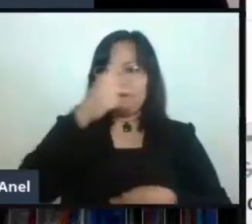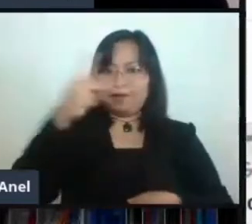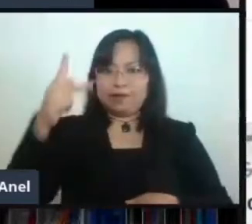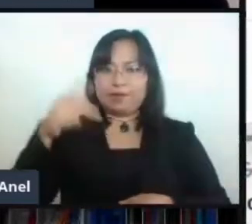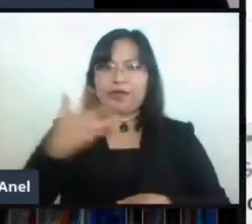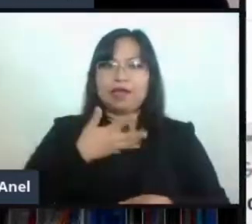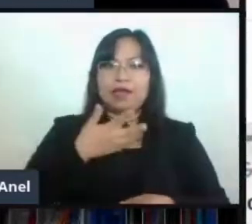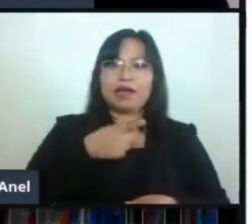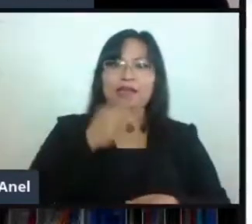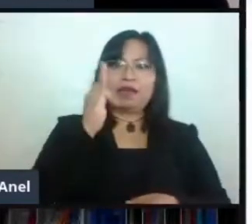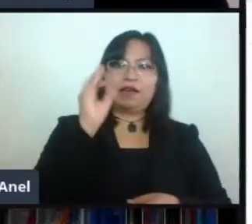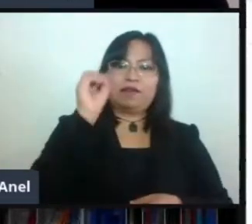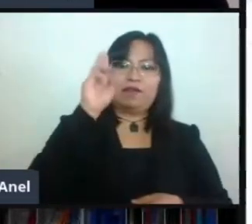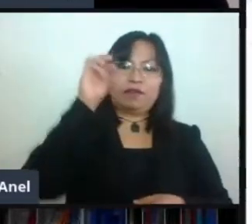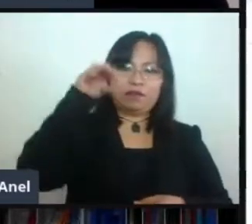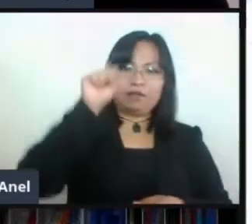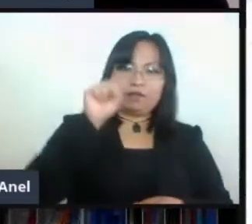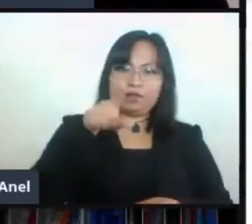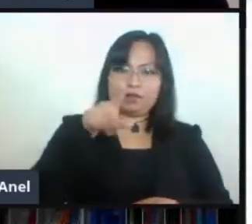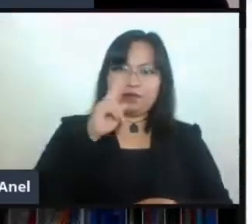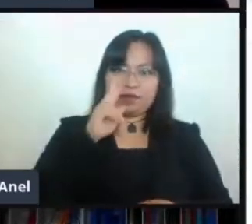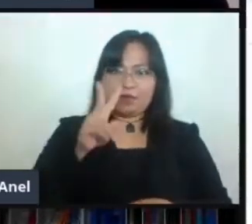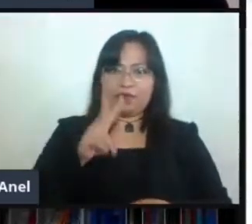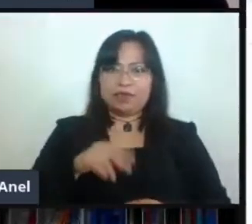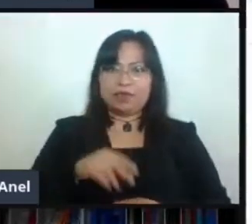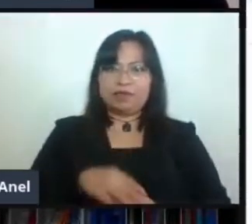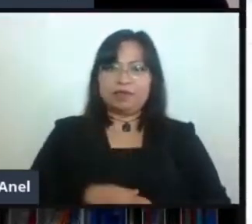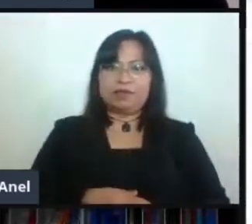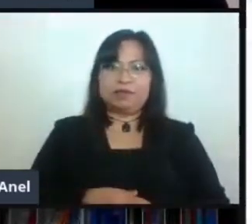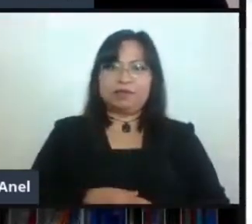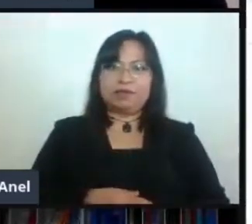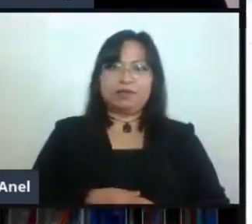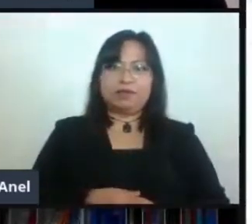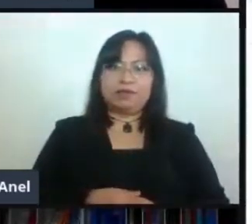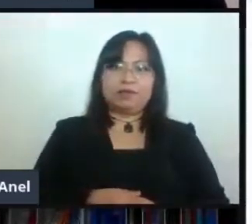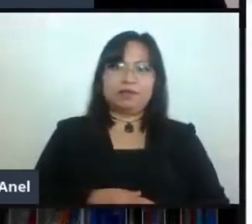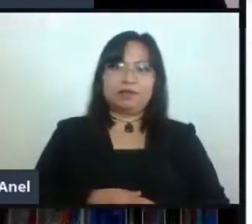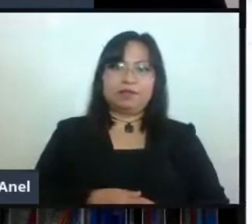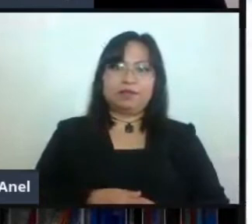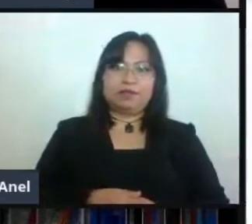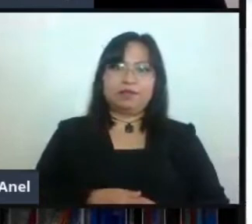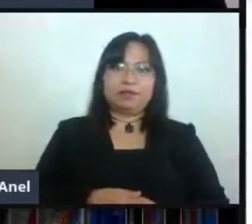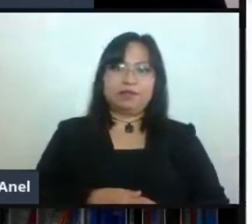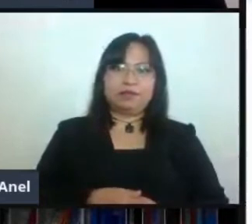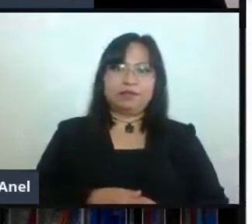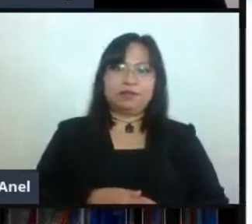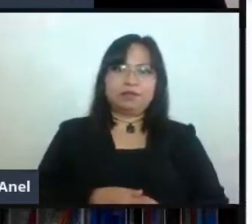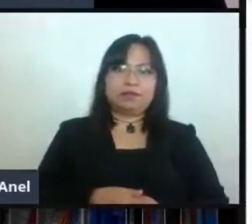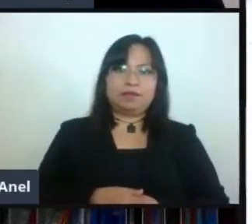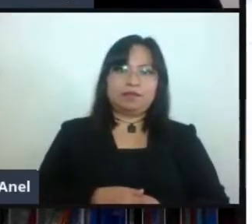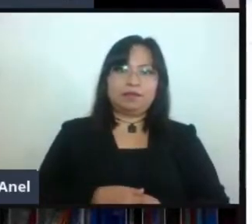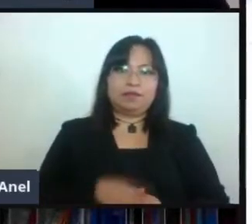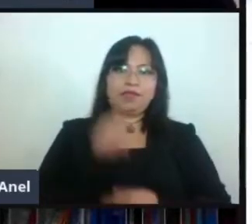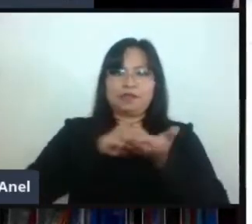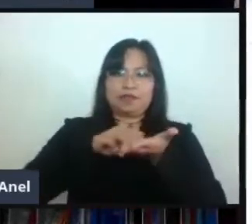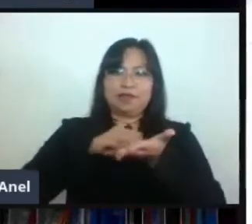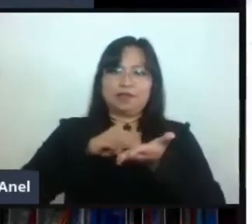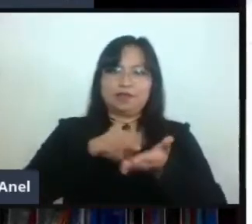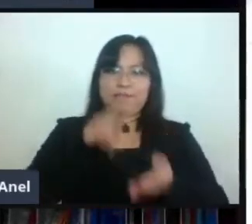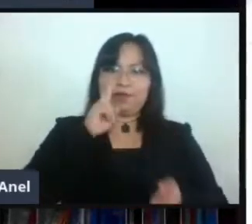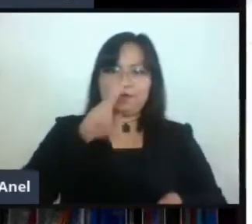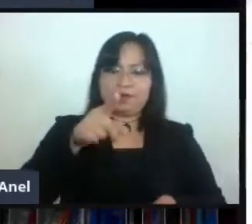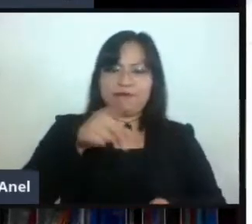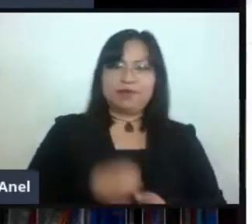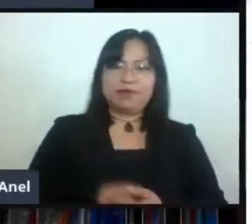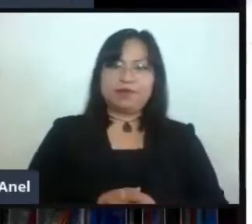está formularios. Aquí no lo veo, pero por ahí Ahí debe está, ahí está. estar. Ahí. Abajo, ahí Aquí. está.